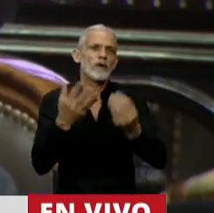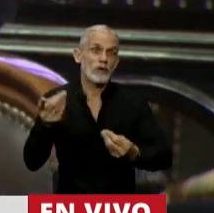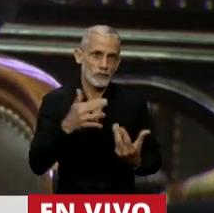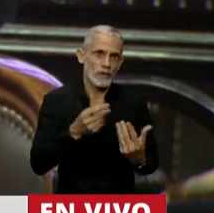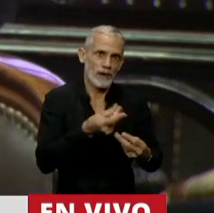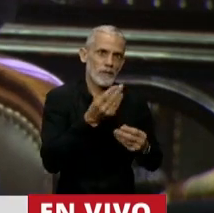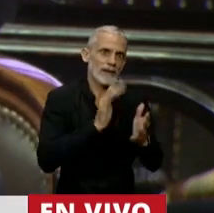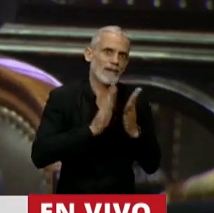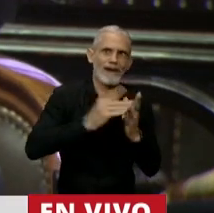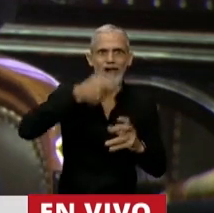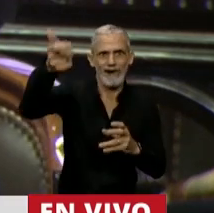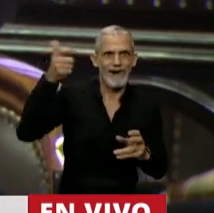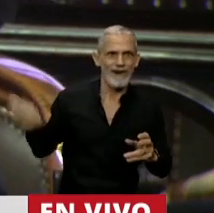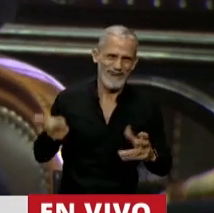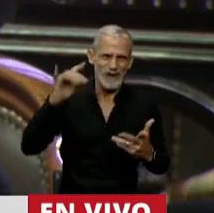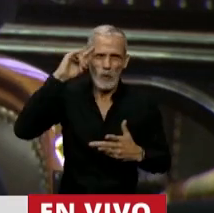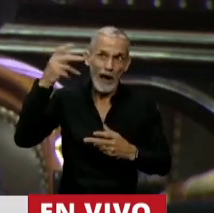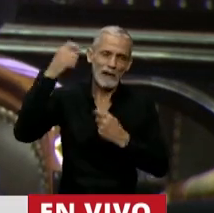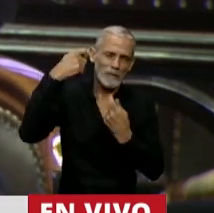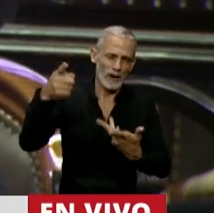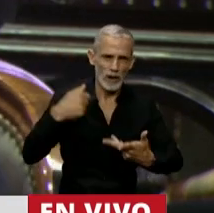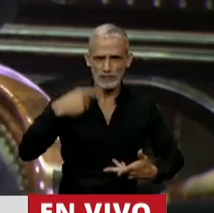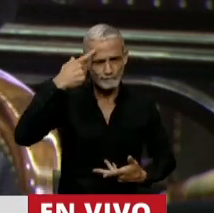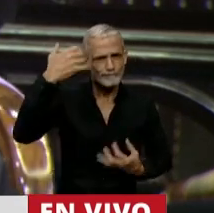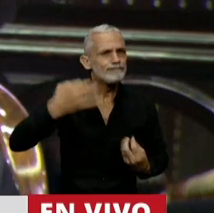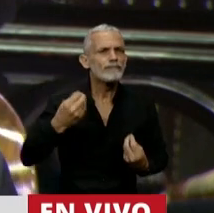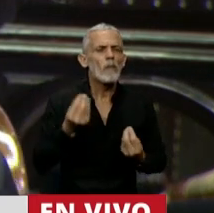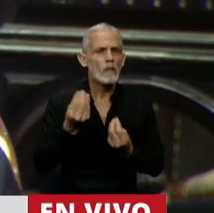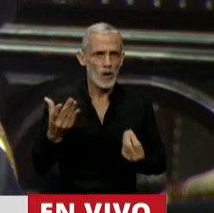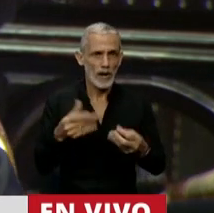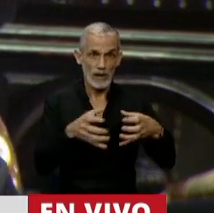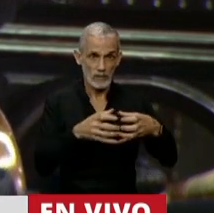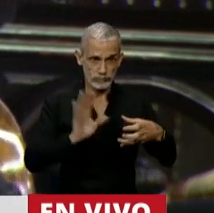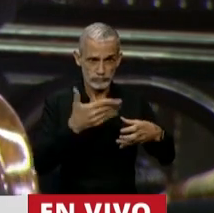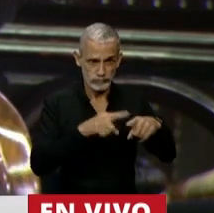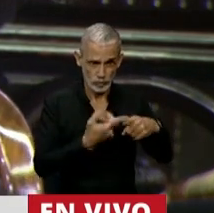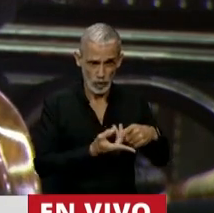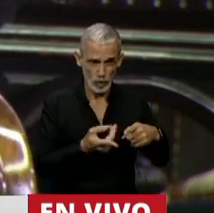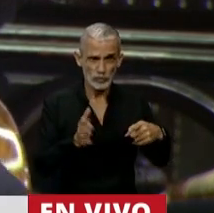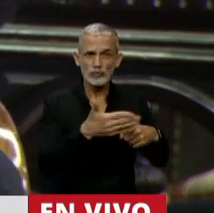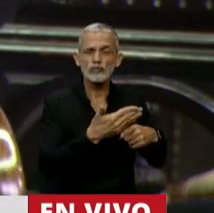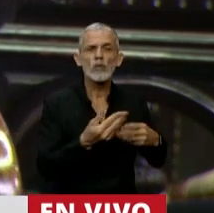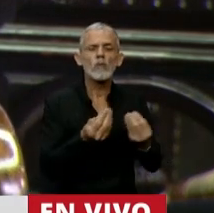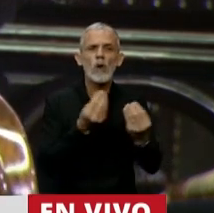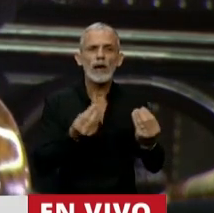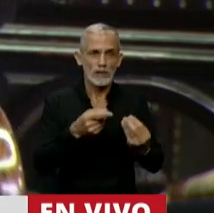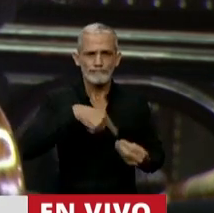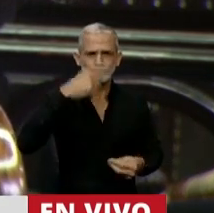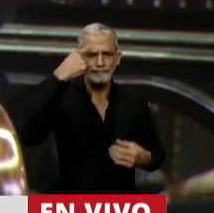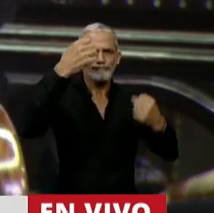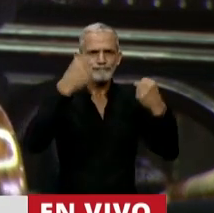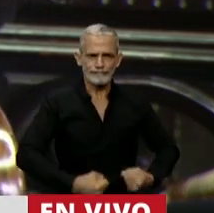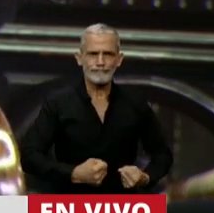está ocurriendo en este momento. Soy un convencido de que lo hacen por lo que dijimos al principio, porque están